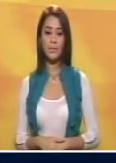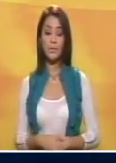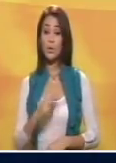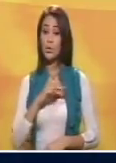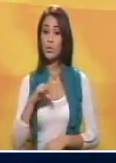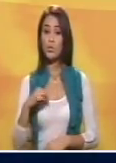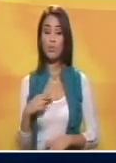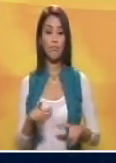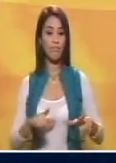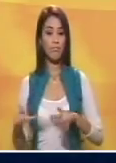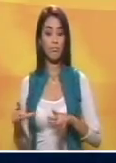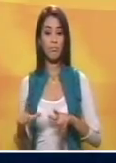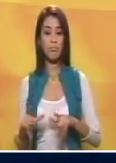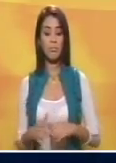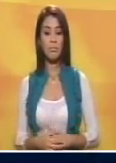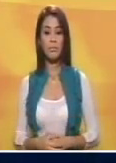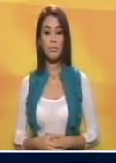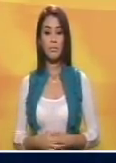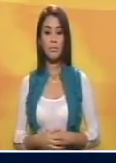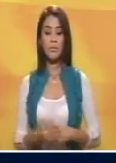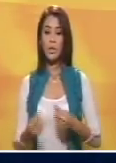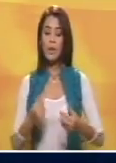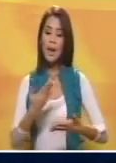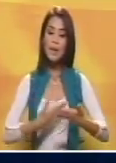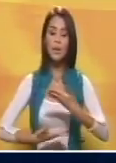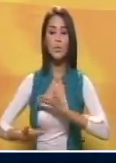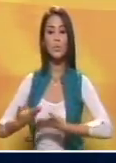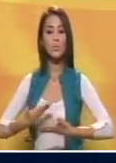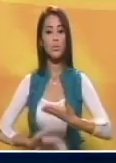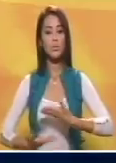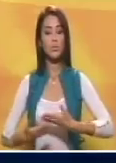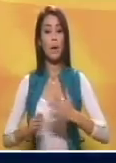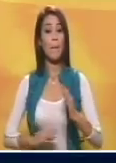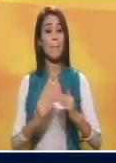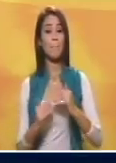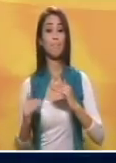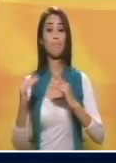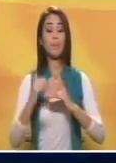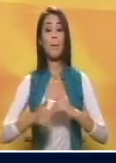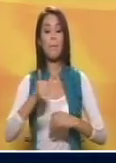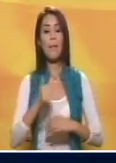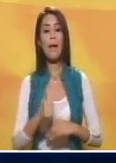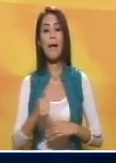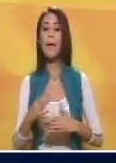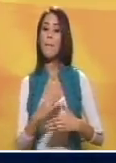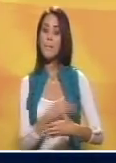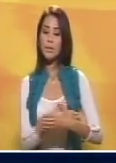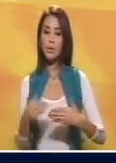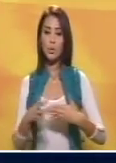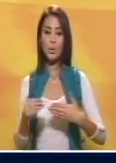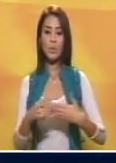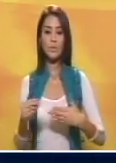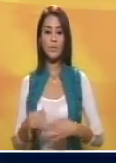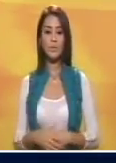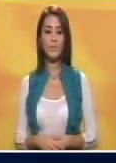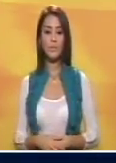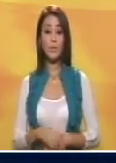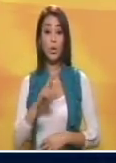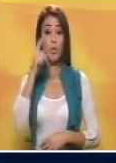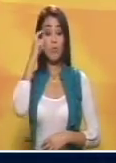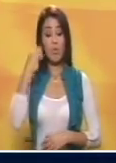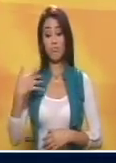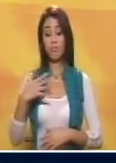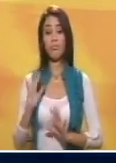tenemos ofertas y negociaciones que superan los $1,000 millones, con 2 días